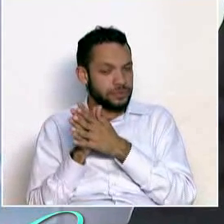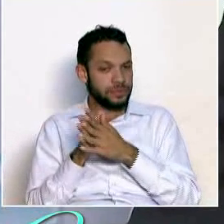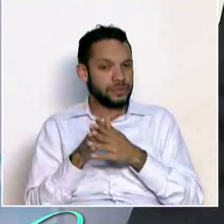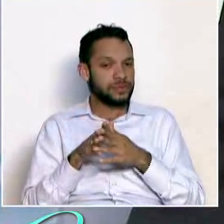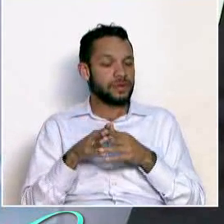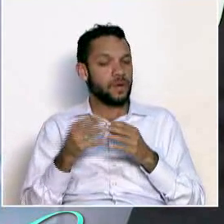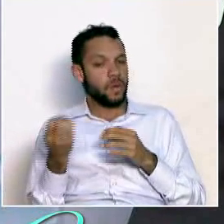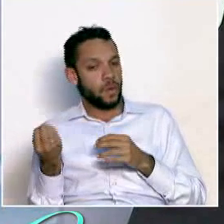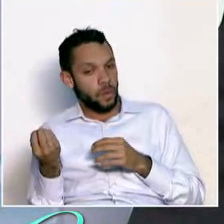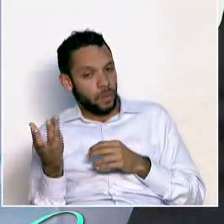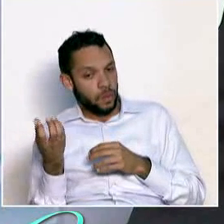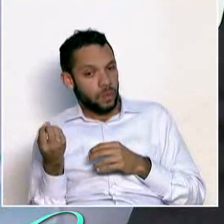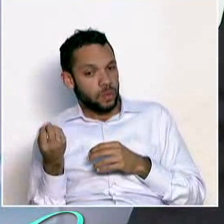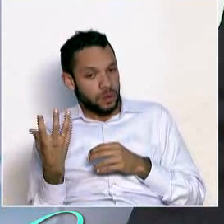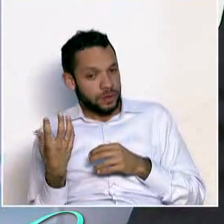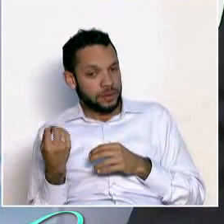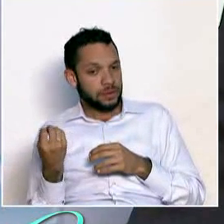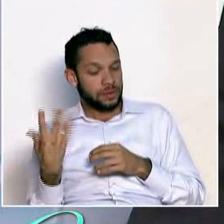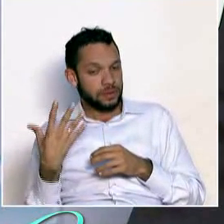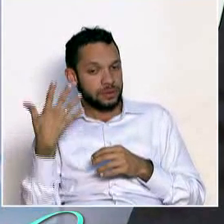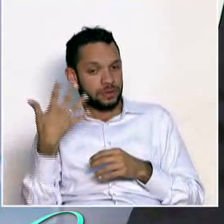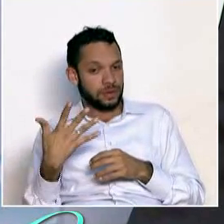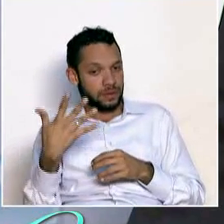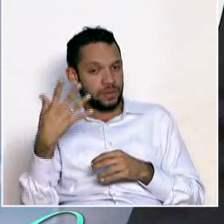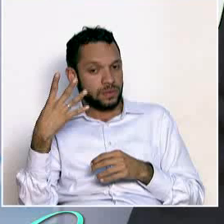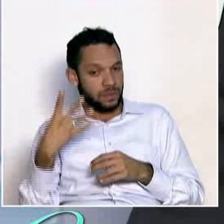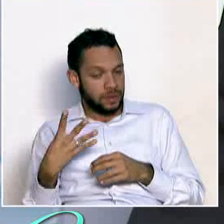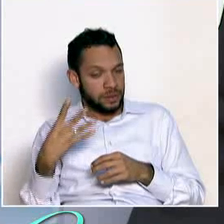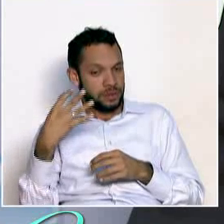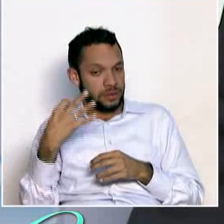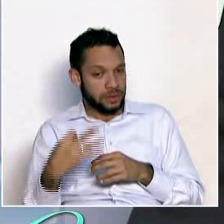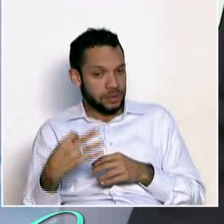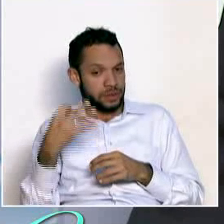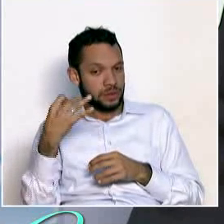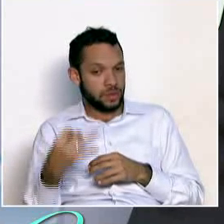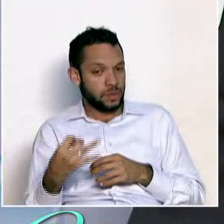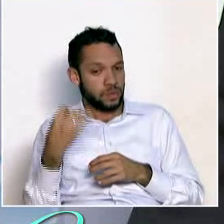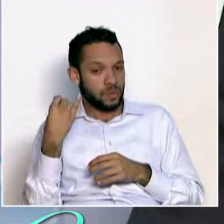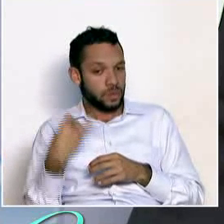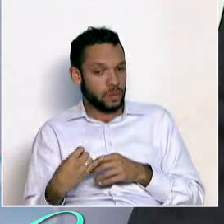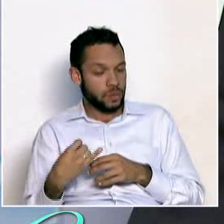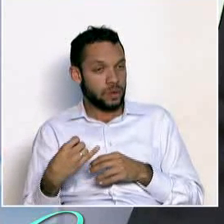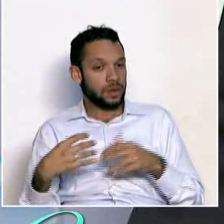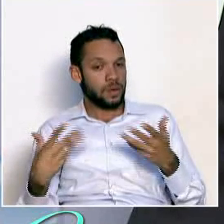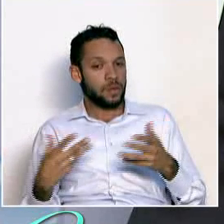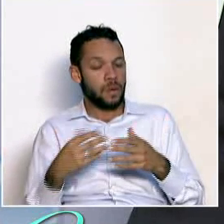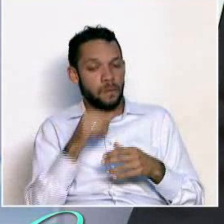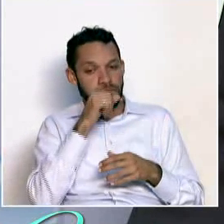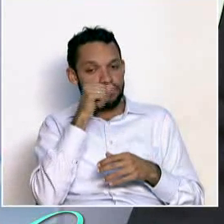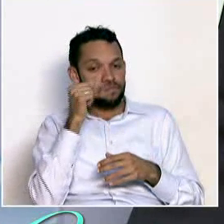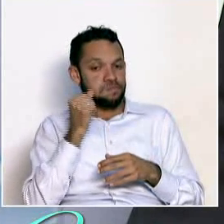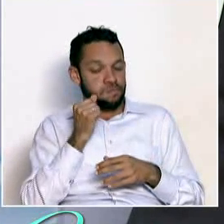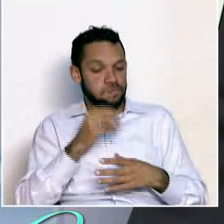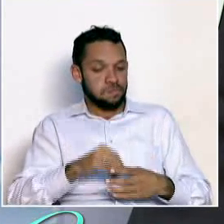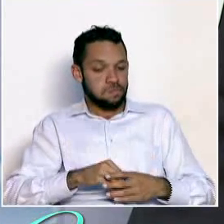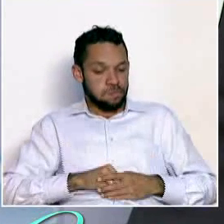nuevamente en forma regresiva del 5 al 1 y vas a encontrarte en el vientre de tu